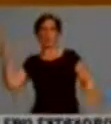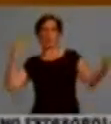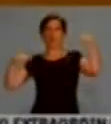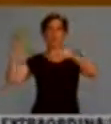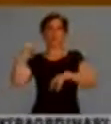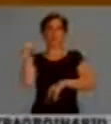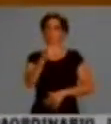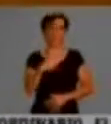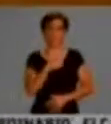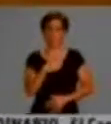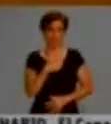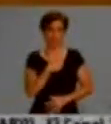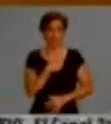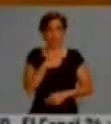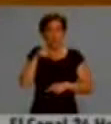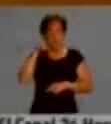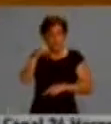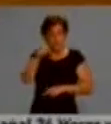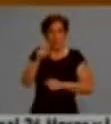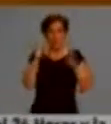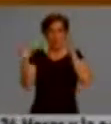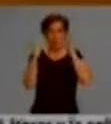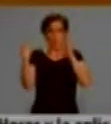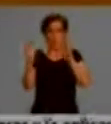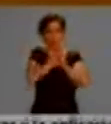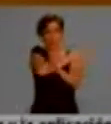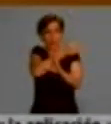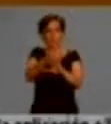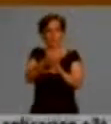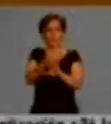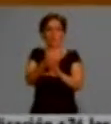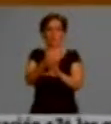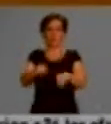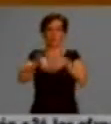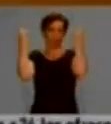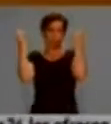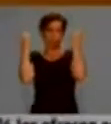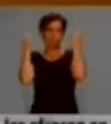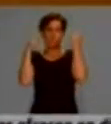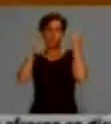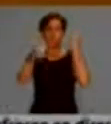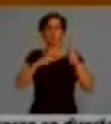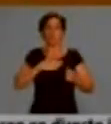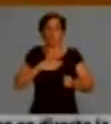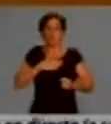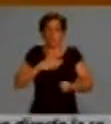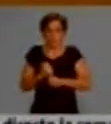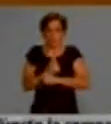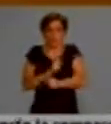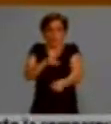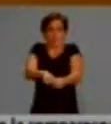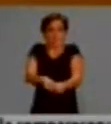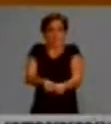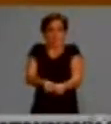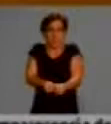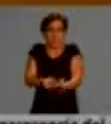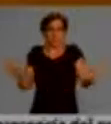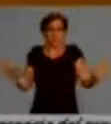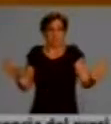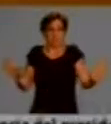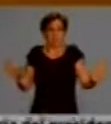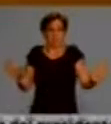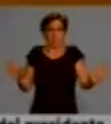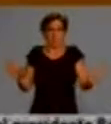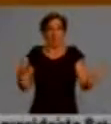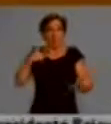Y ese ha sido todo mi papel en esta historia. ¿Me equivoqué